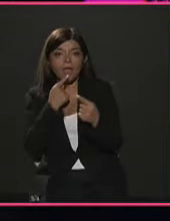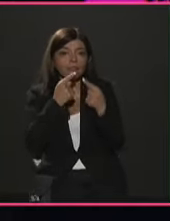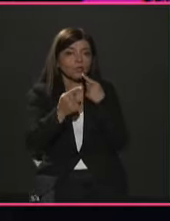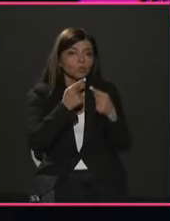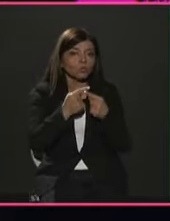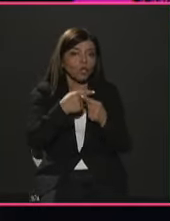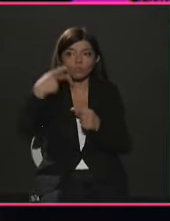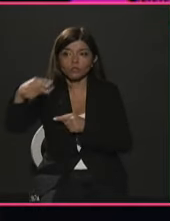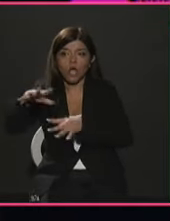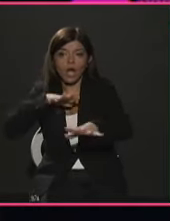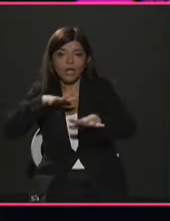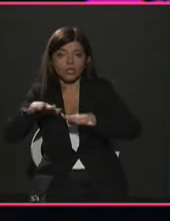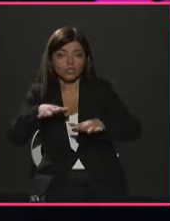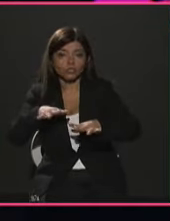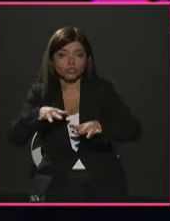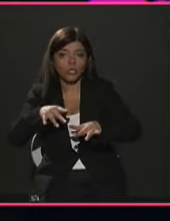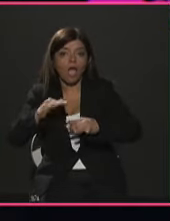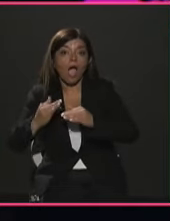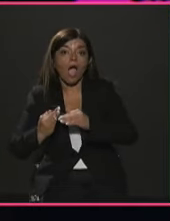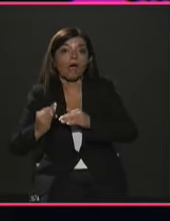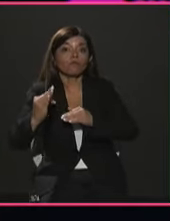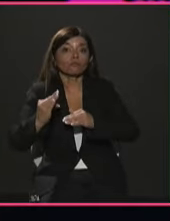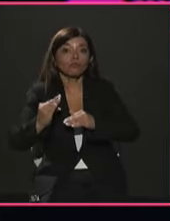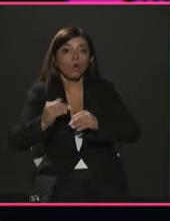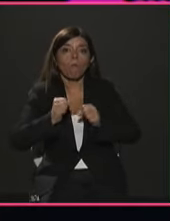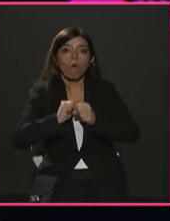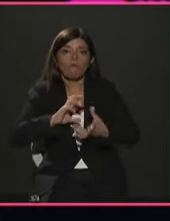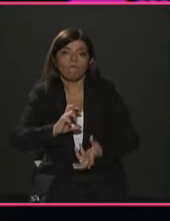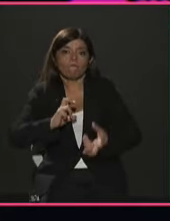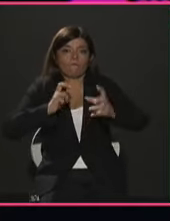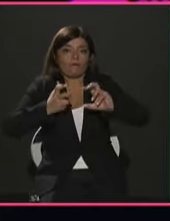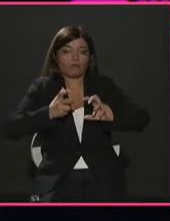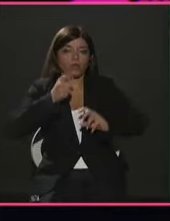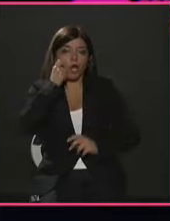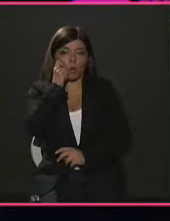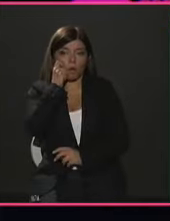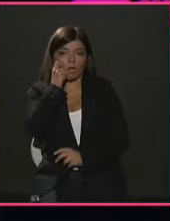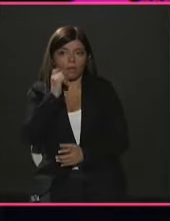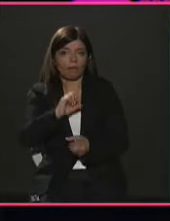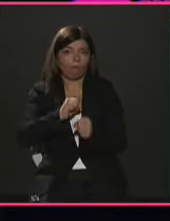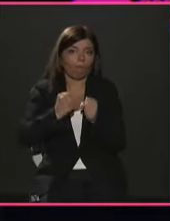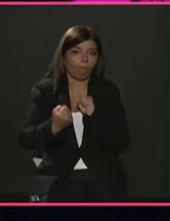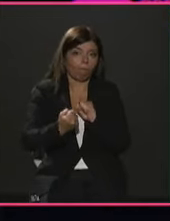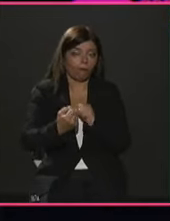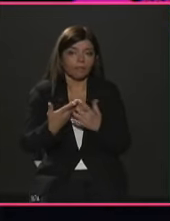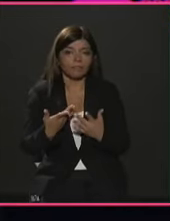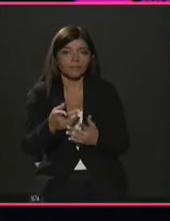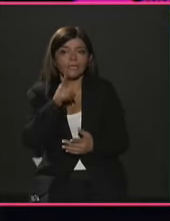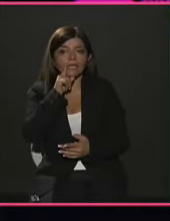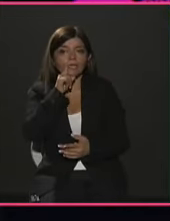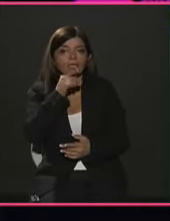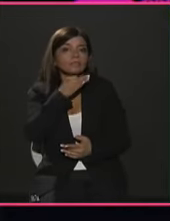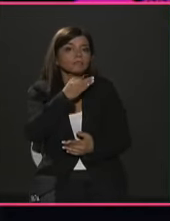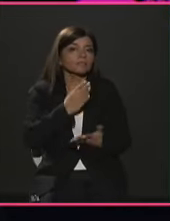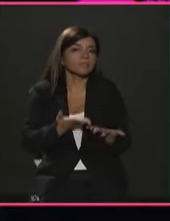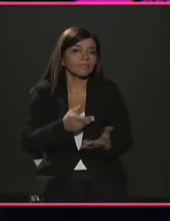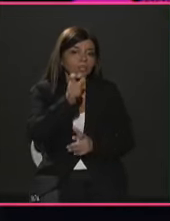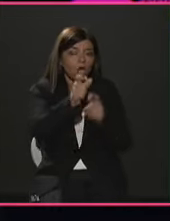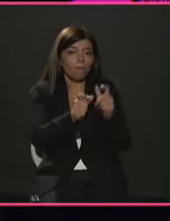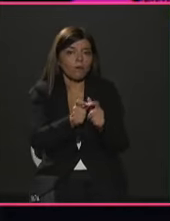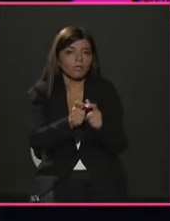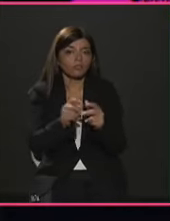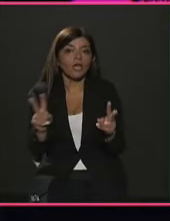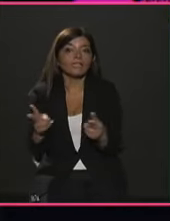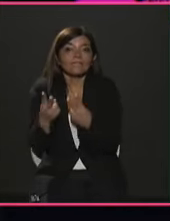sus propios productos un día podrían destruir a la humanidad y quién quiere que dicen que son las personas que